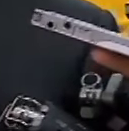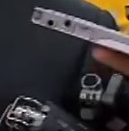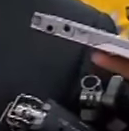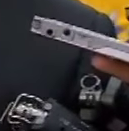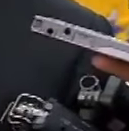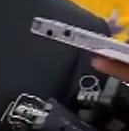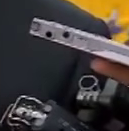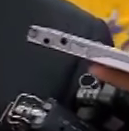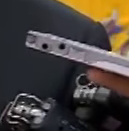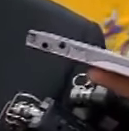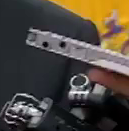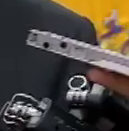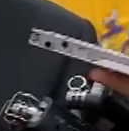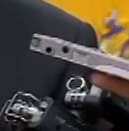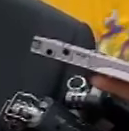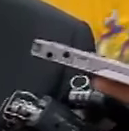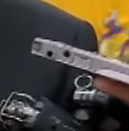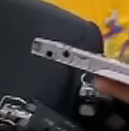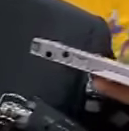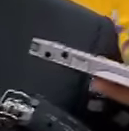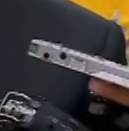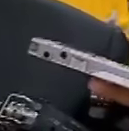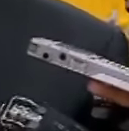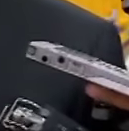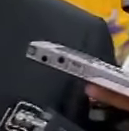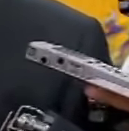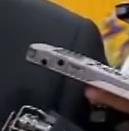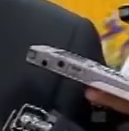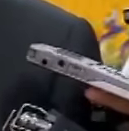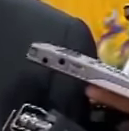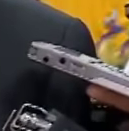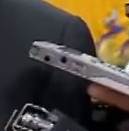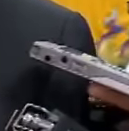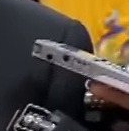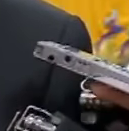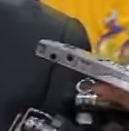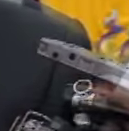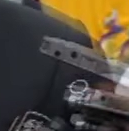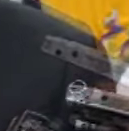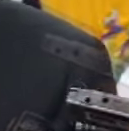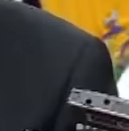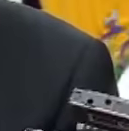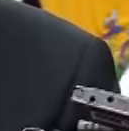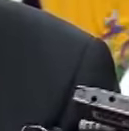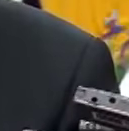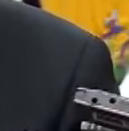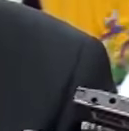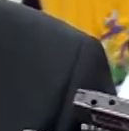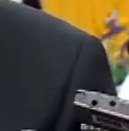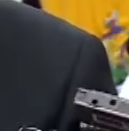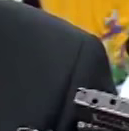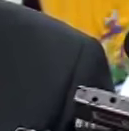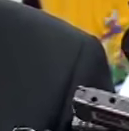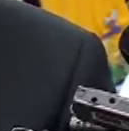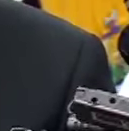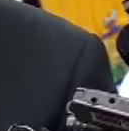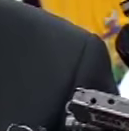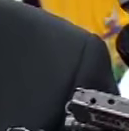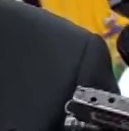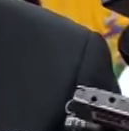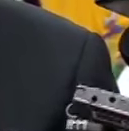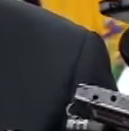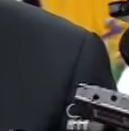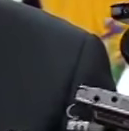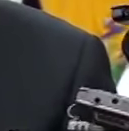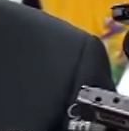ejercer las facultades constitucionales de ser la máxima autoridad de las Fuerzas Armadas, y por eso es un gravísimo error que el Consejo de